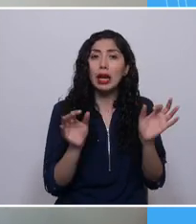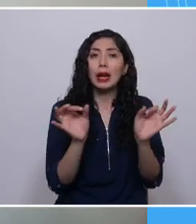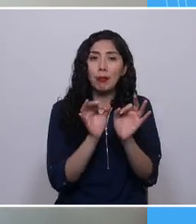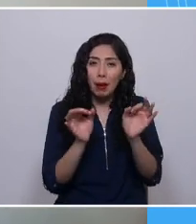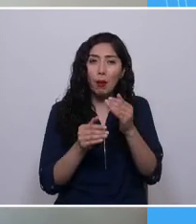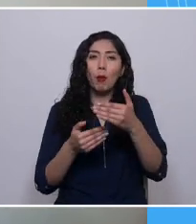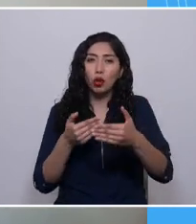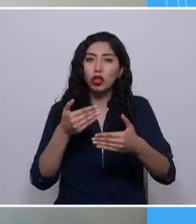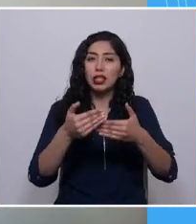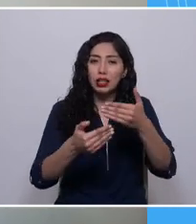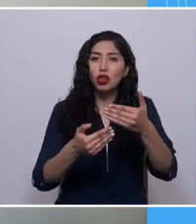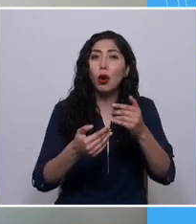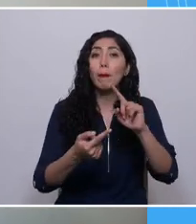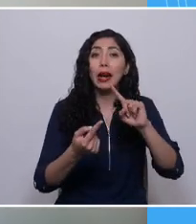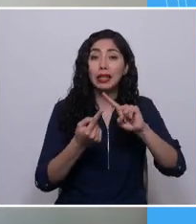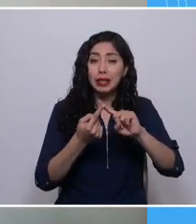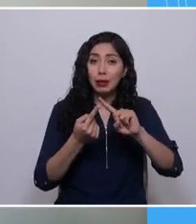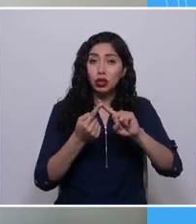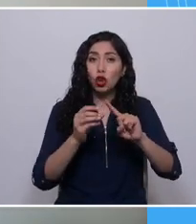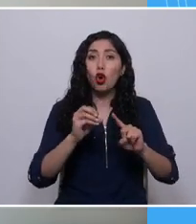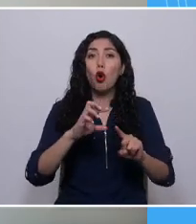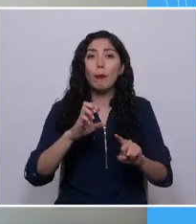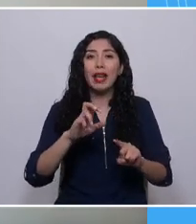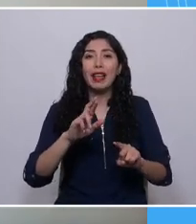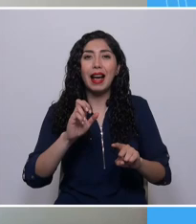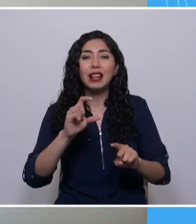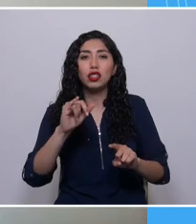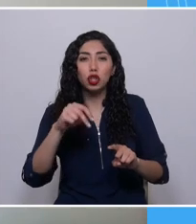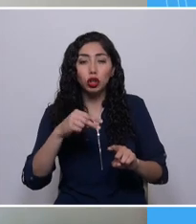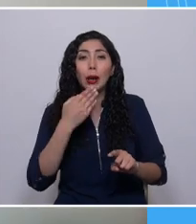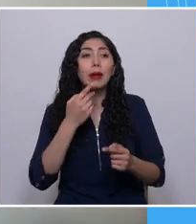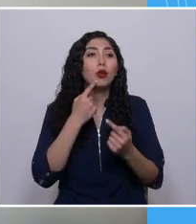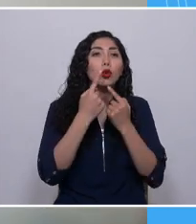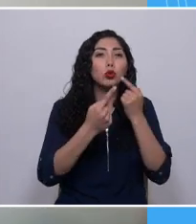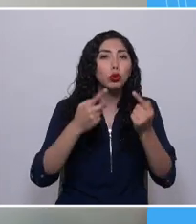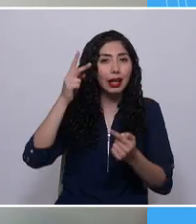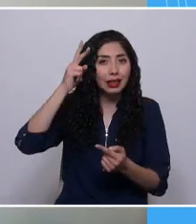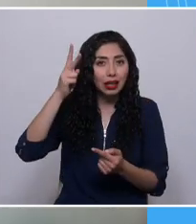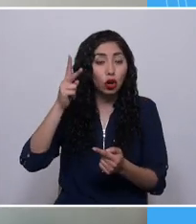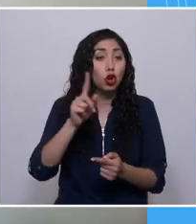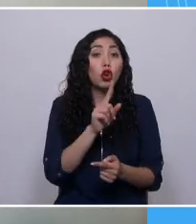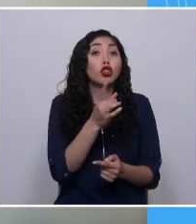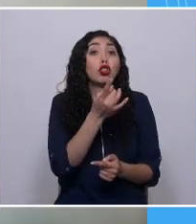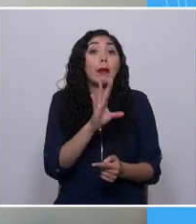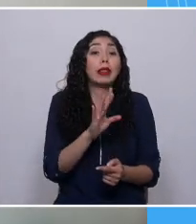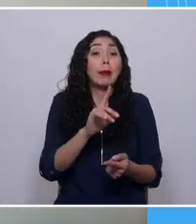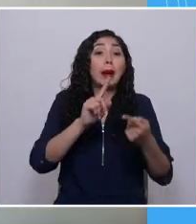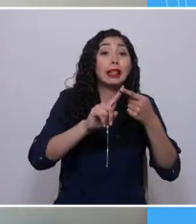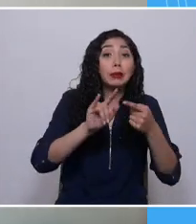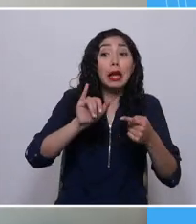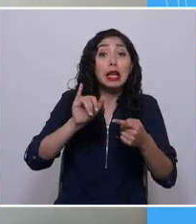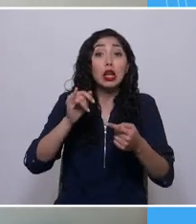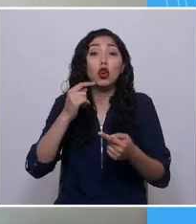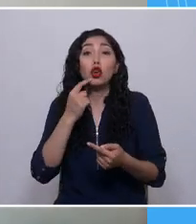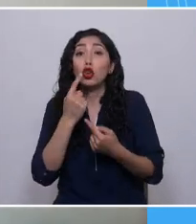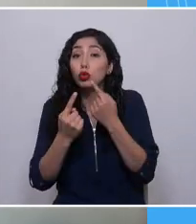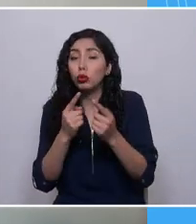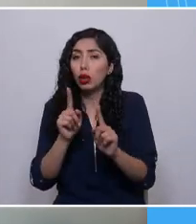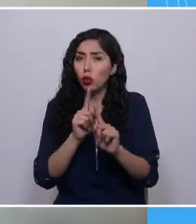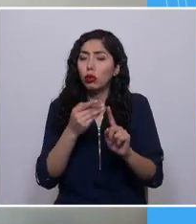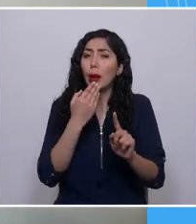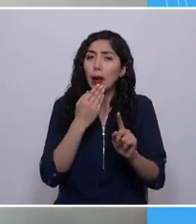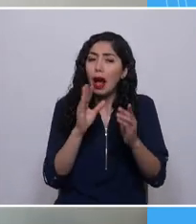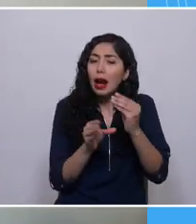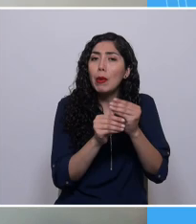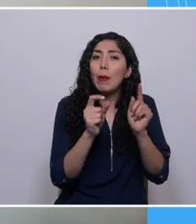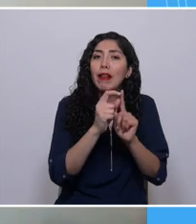de participación, cooperación y consulta indígena, y no solo como participación y consulta, lo que creemos que expresa una mejor